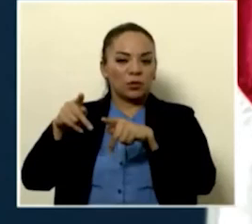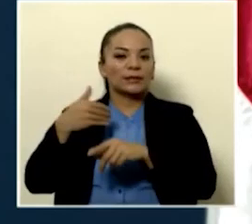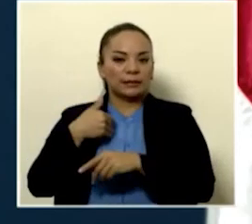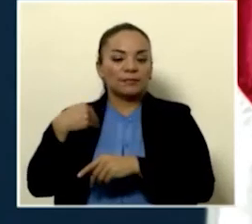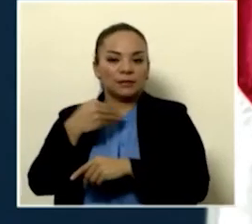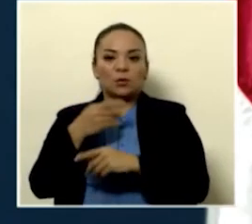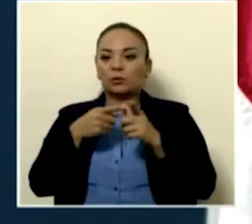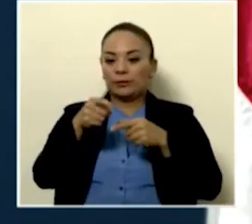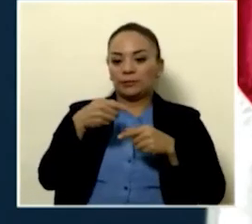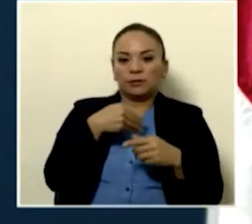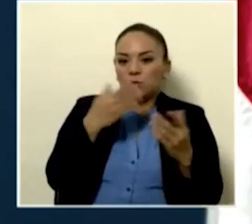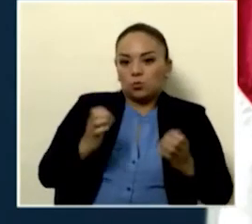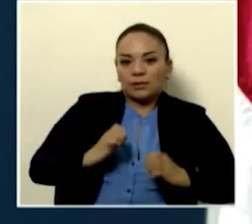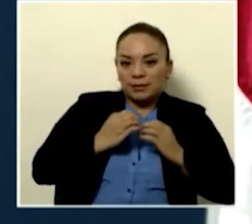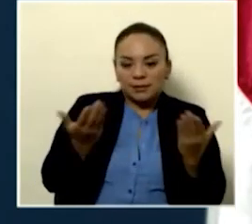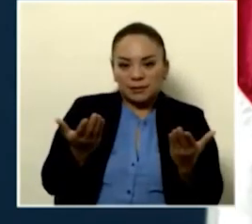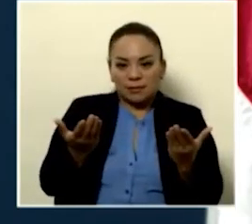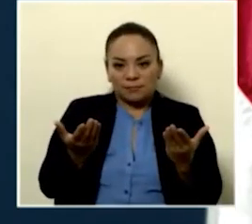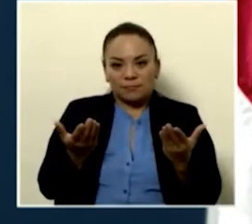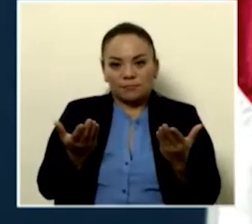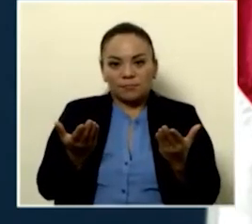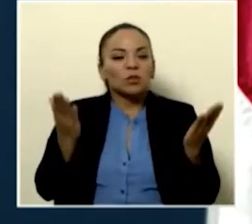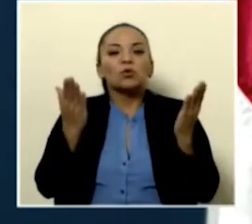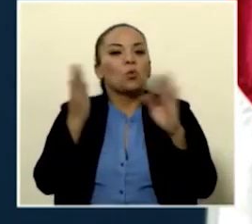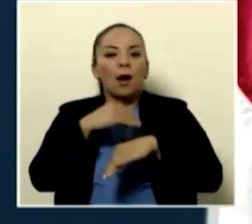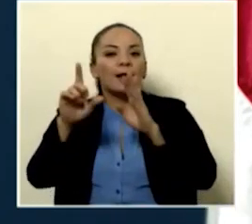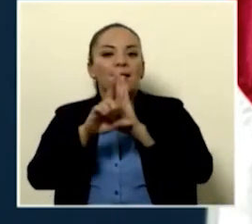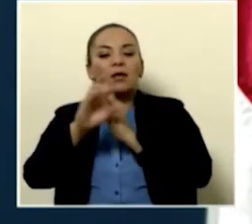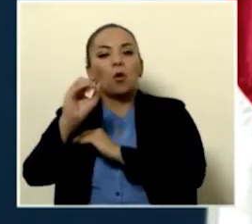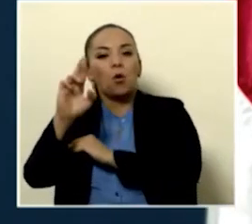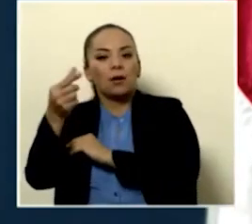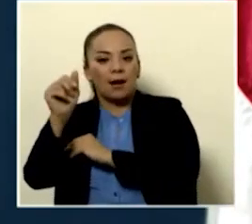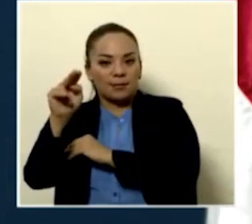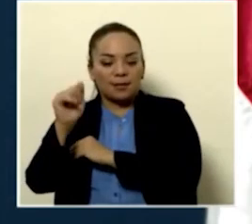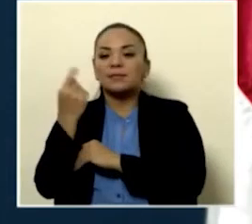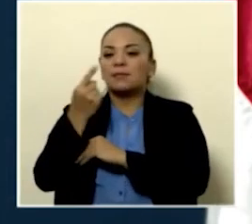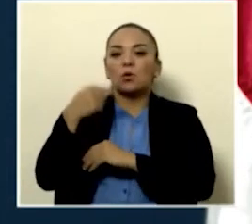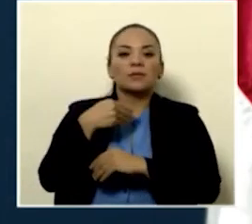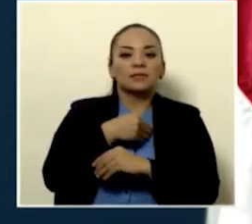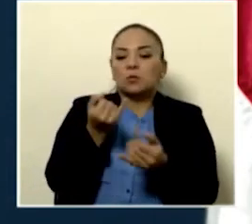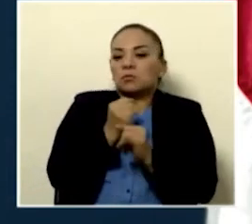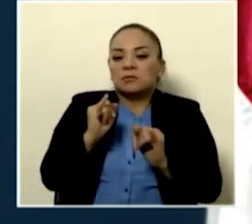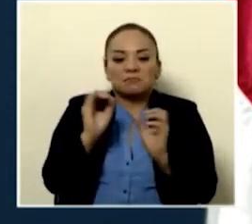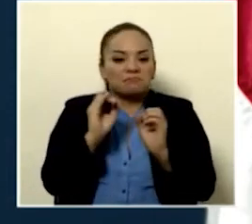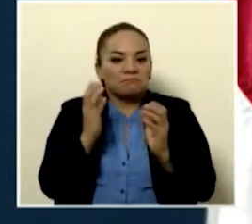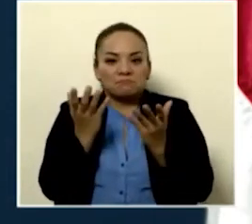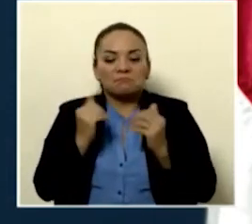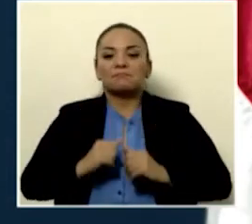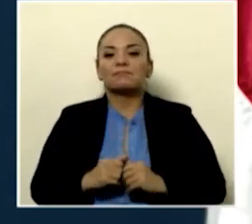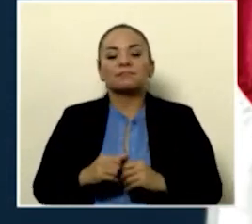no existe, no tiene en el sentido de tener una ley orgánica, ha sido siempre un ministerio sin cartera y